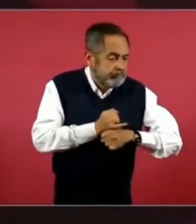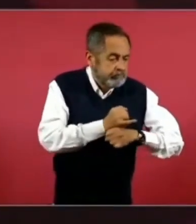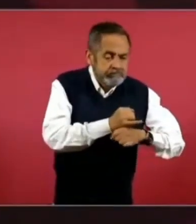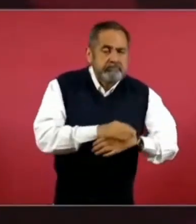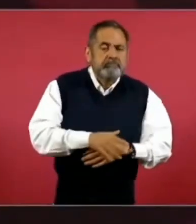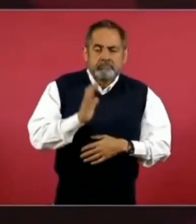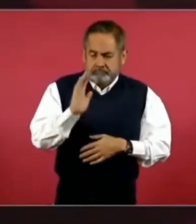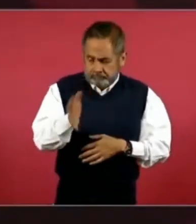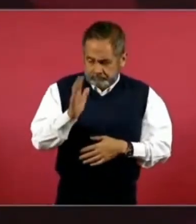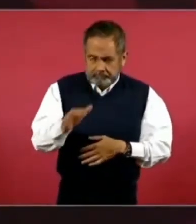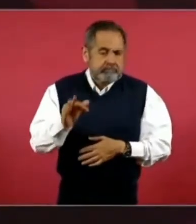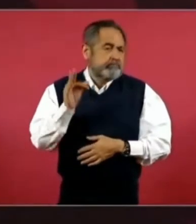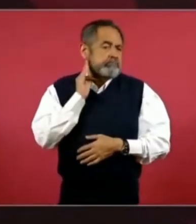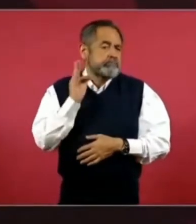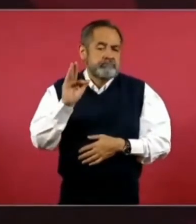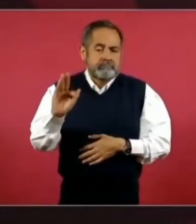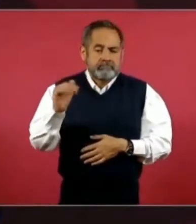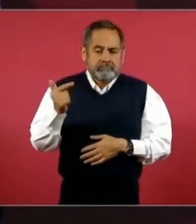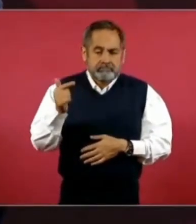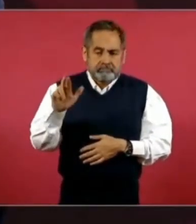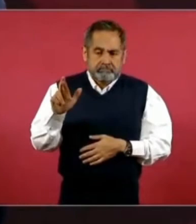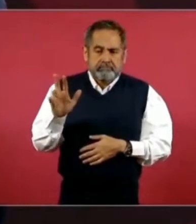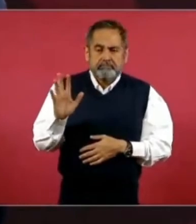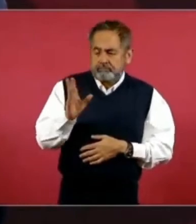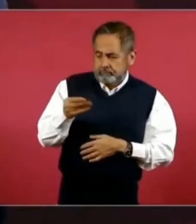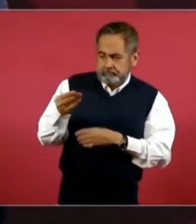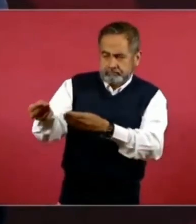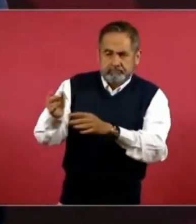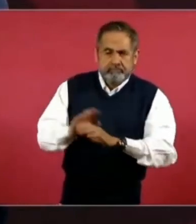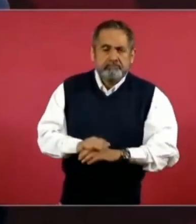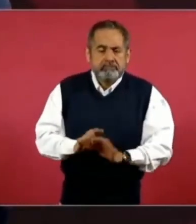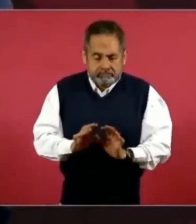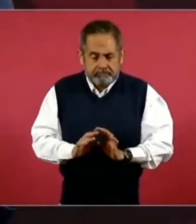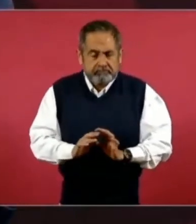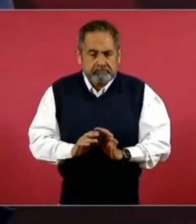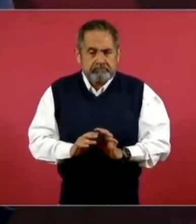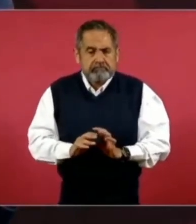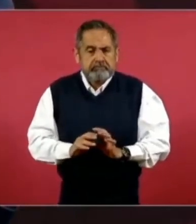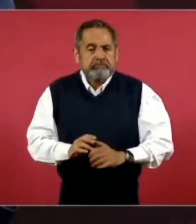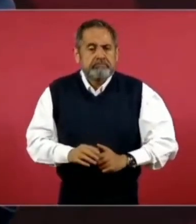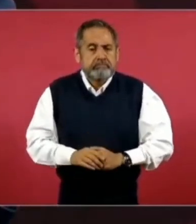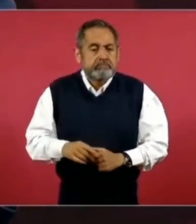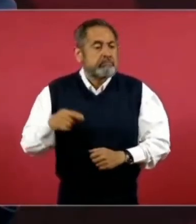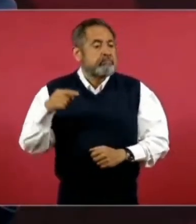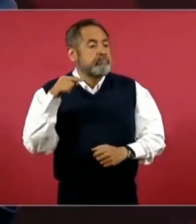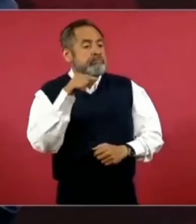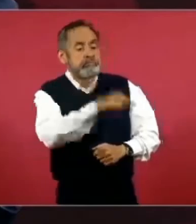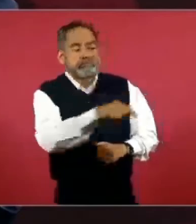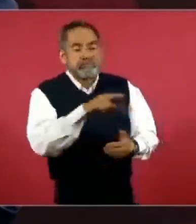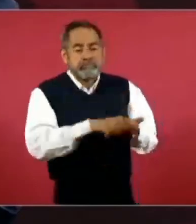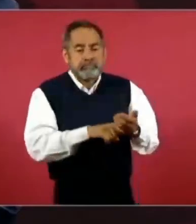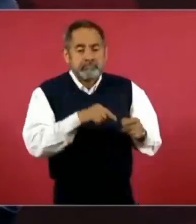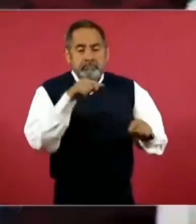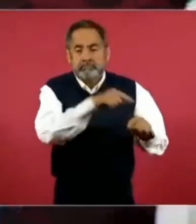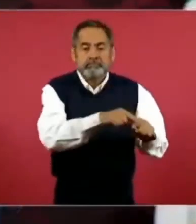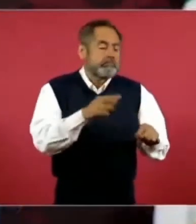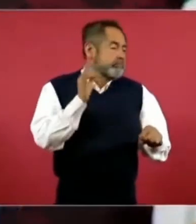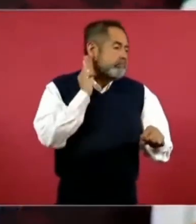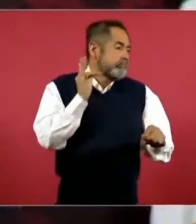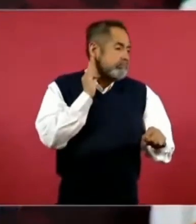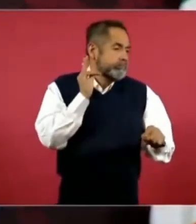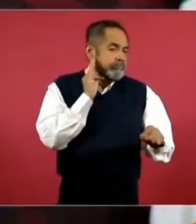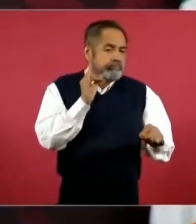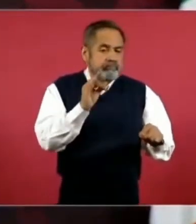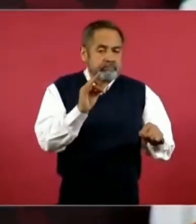lo tiene la Fiscalía General, ya no está en manos de la Fiscalía